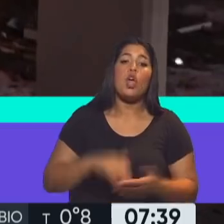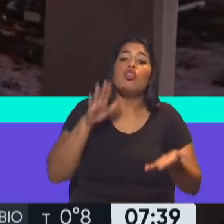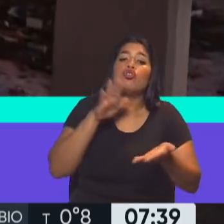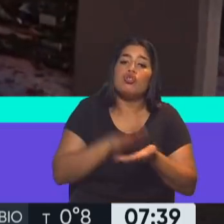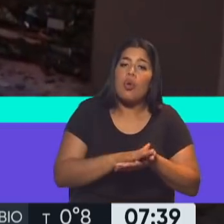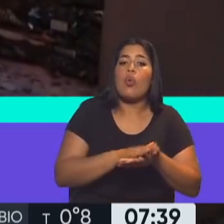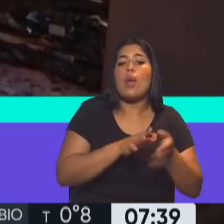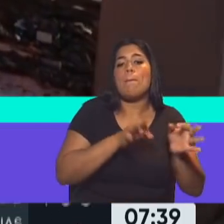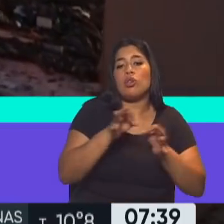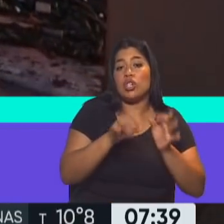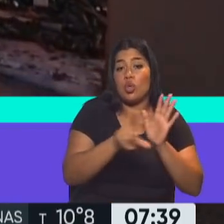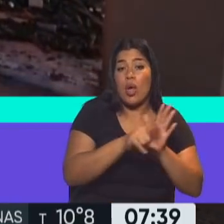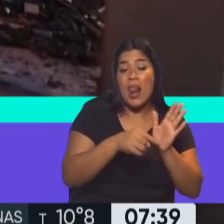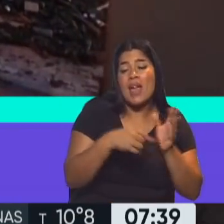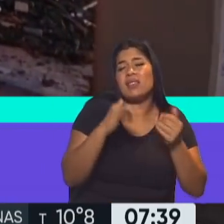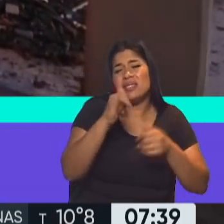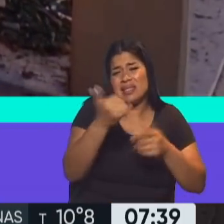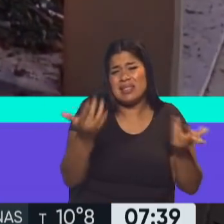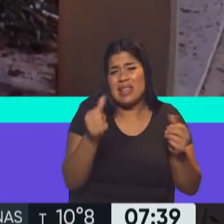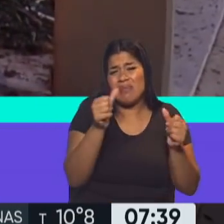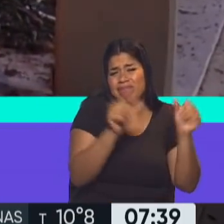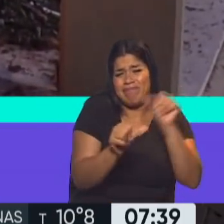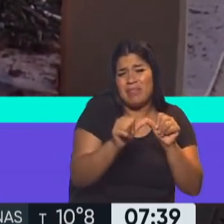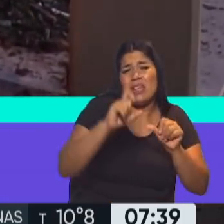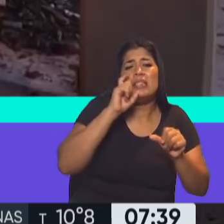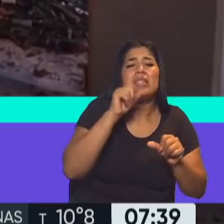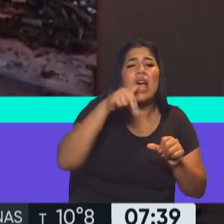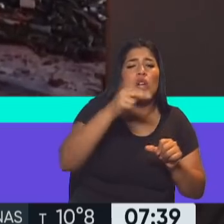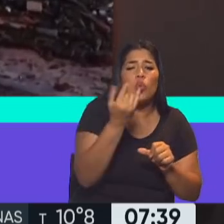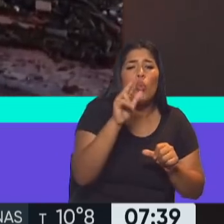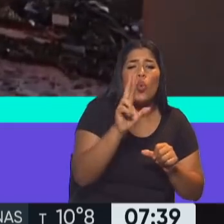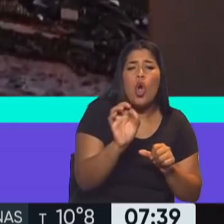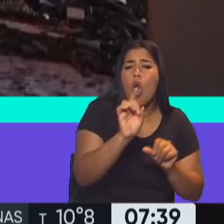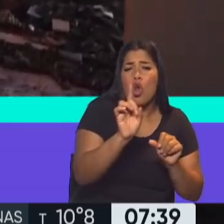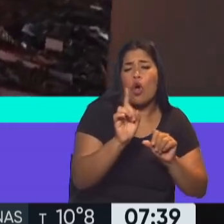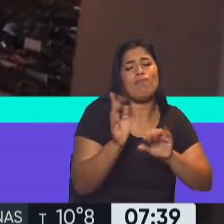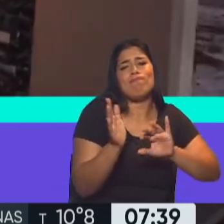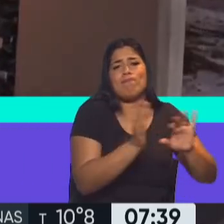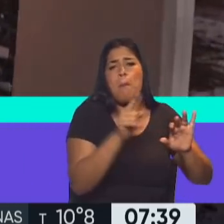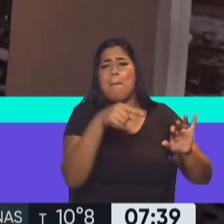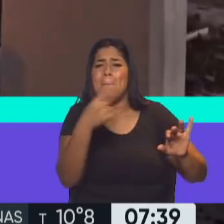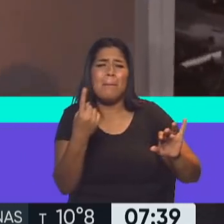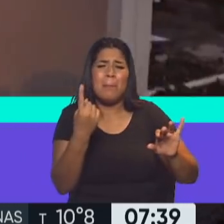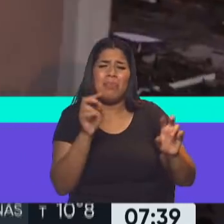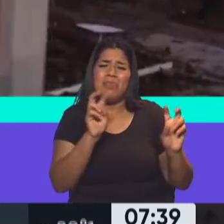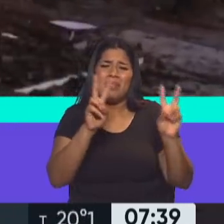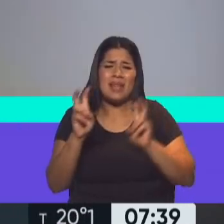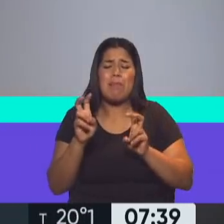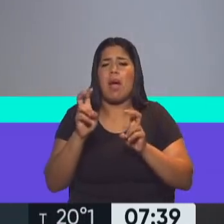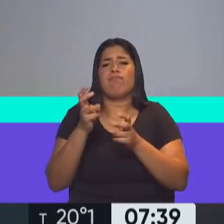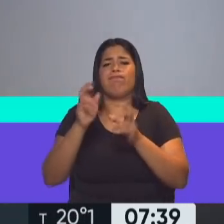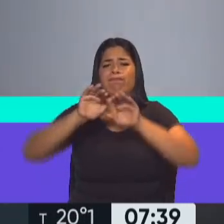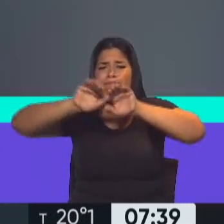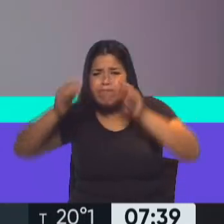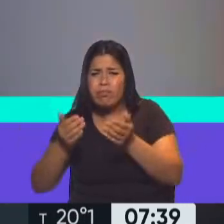acá se habla de no usar el cianuro, pero el rechazo es una minería química, ¿no? De gran escala, por eso se habla de mega minería, que busca traer